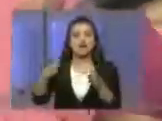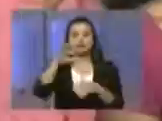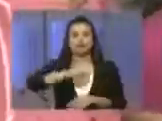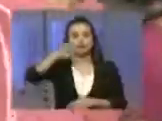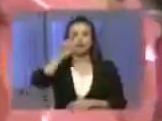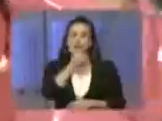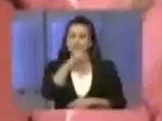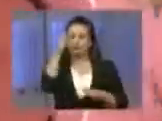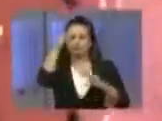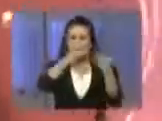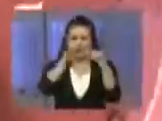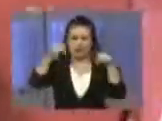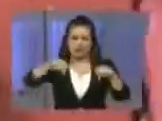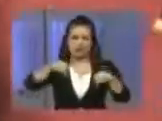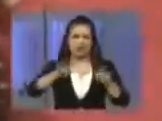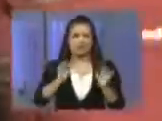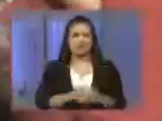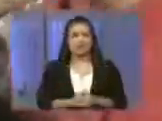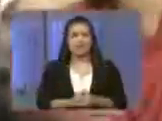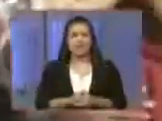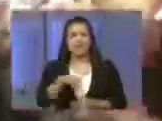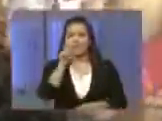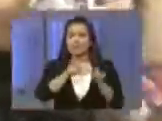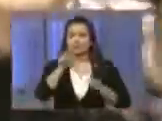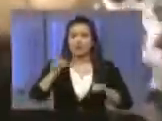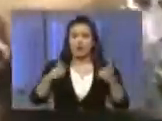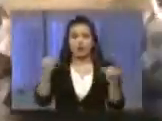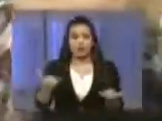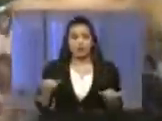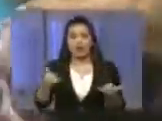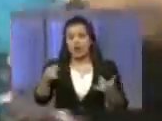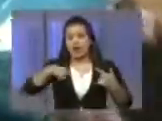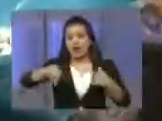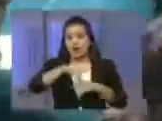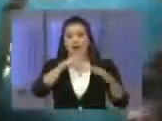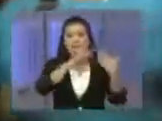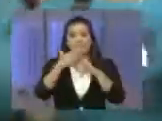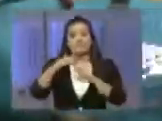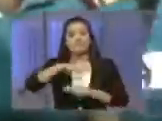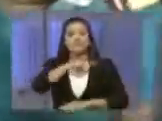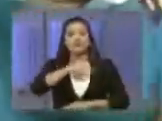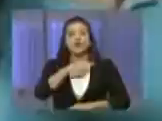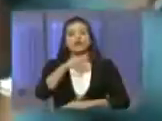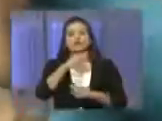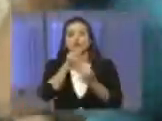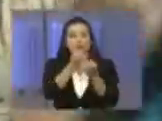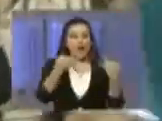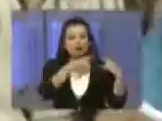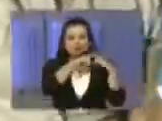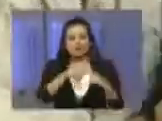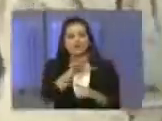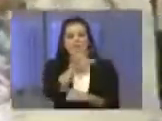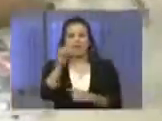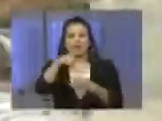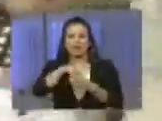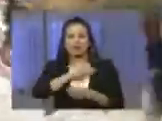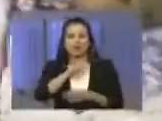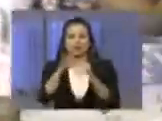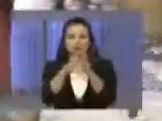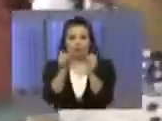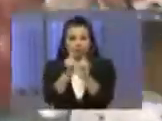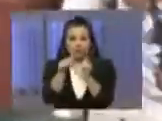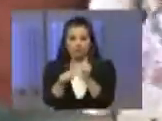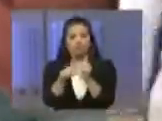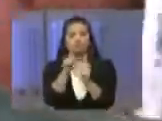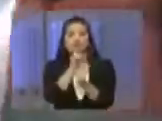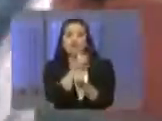llama este consejo comunal nos encontramos en la base de misiones número 50 del Estado anzuategui la base misión se